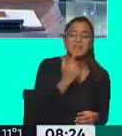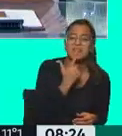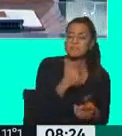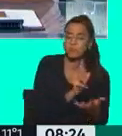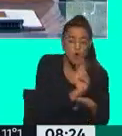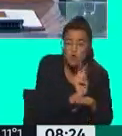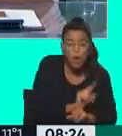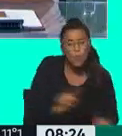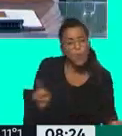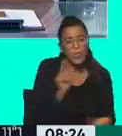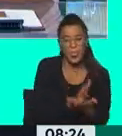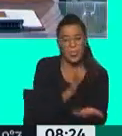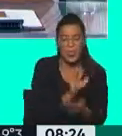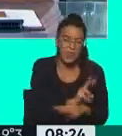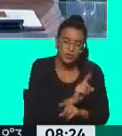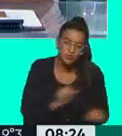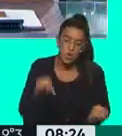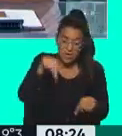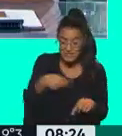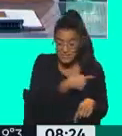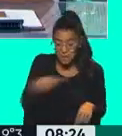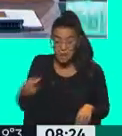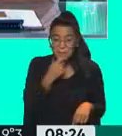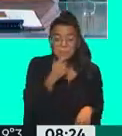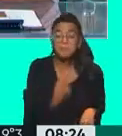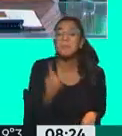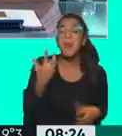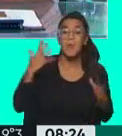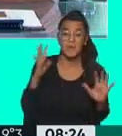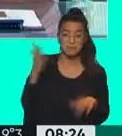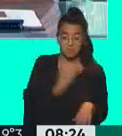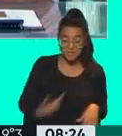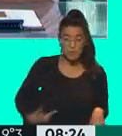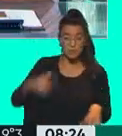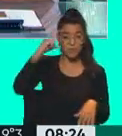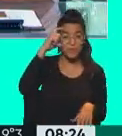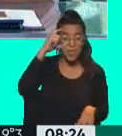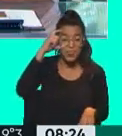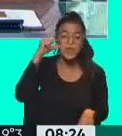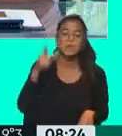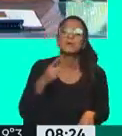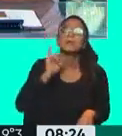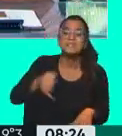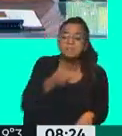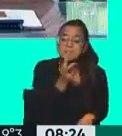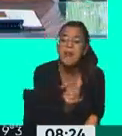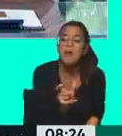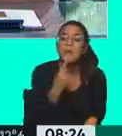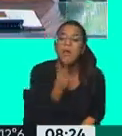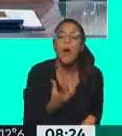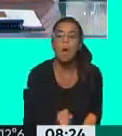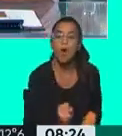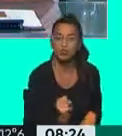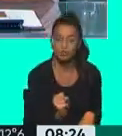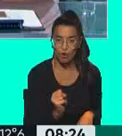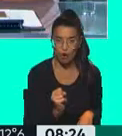para proteger el derecho en esta semana por ejemplo fue la primera vez que el presidente joe biden usó la palabra aborto